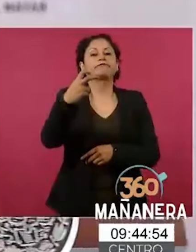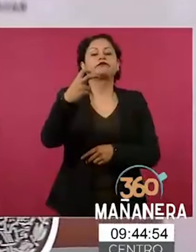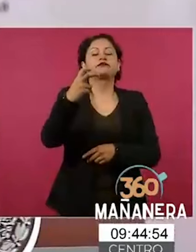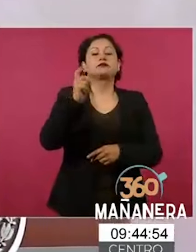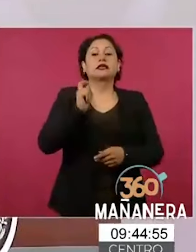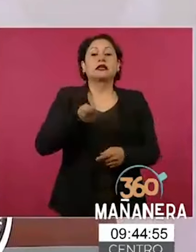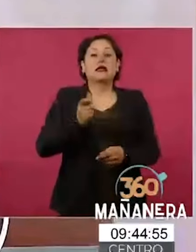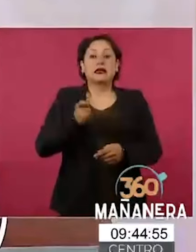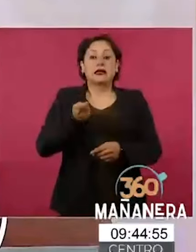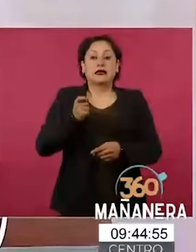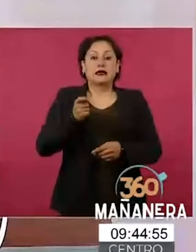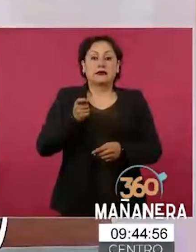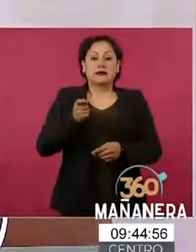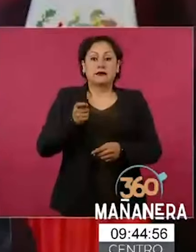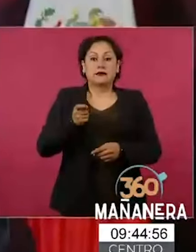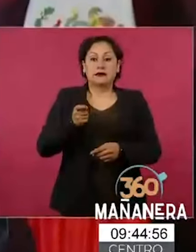lo aplauden y lo vitorean